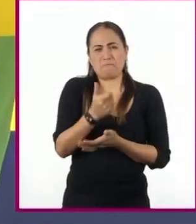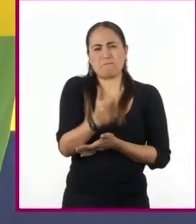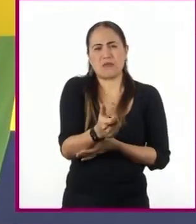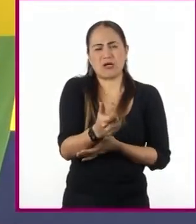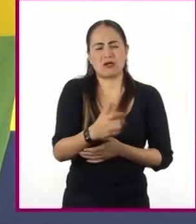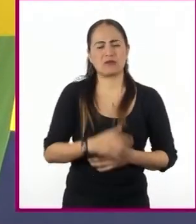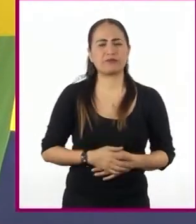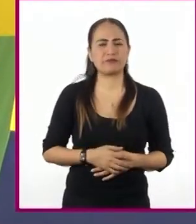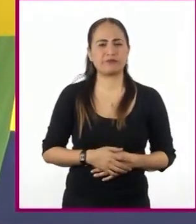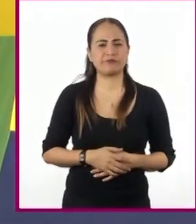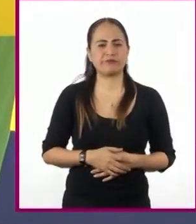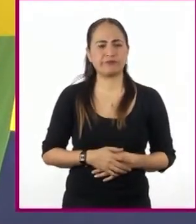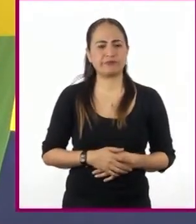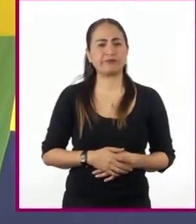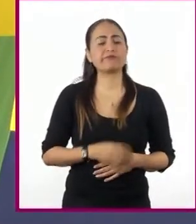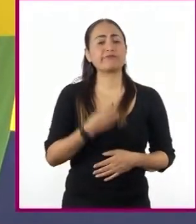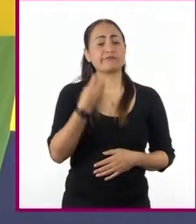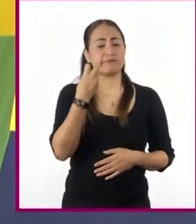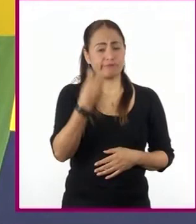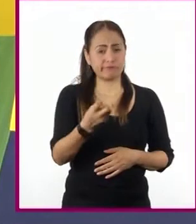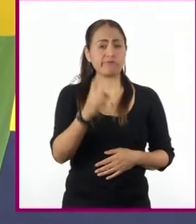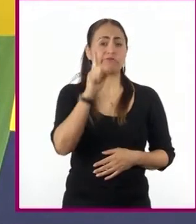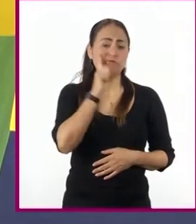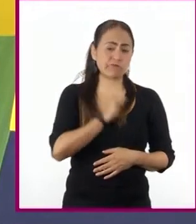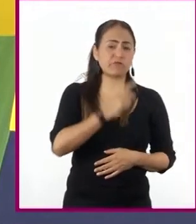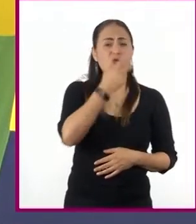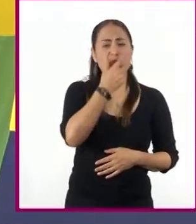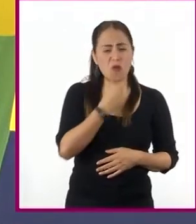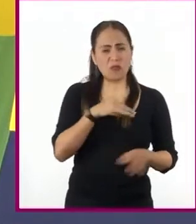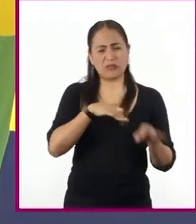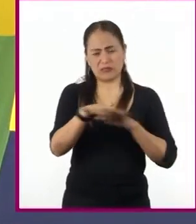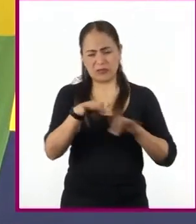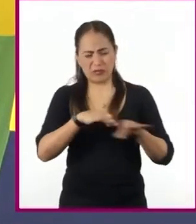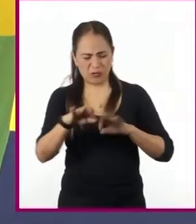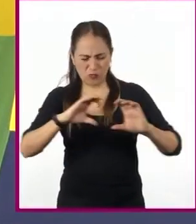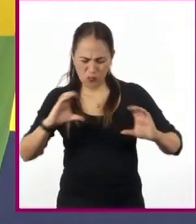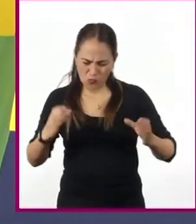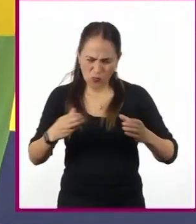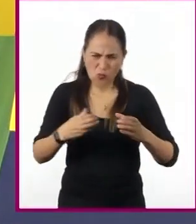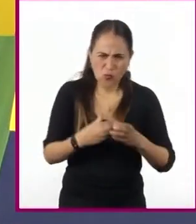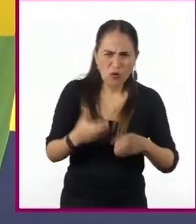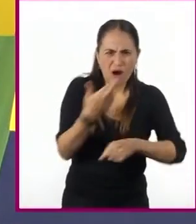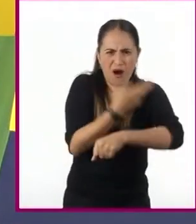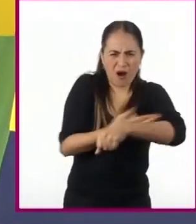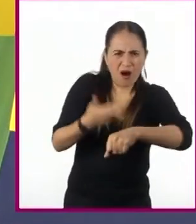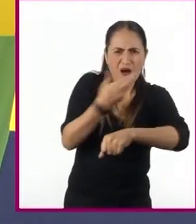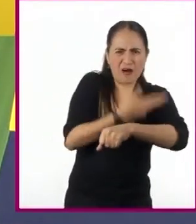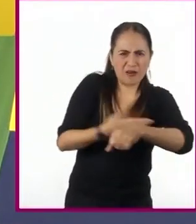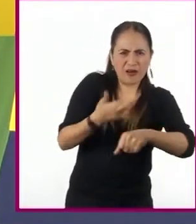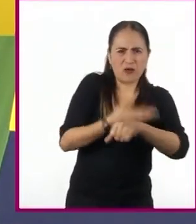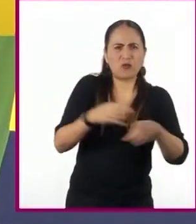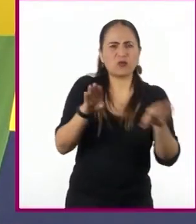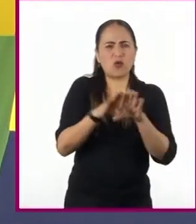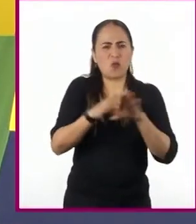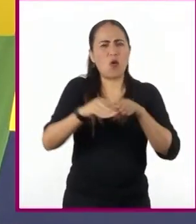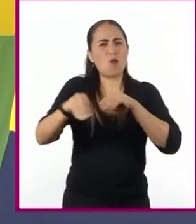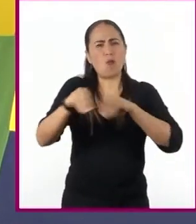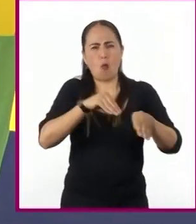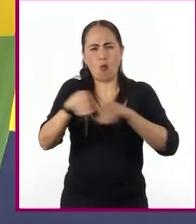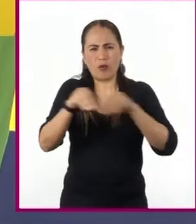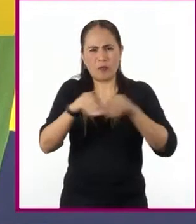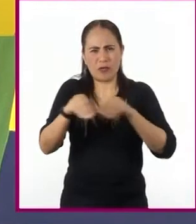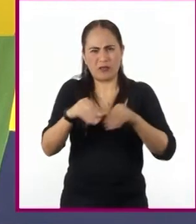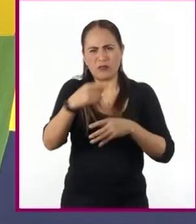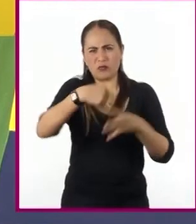Así es. Por esa razón, las y los trabajadores empezaron a organizarse a través de movimientos obreros y